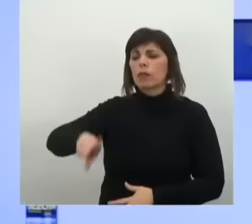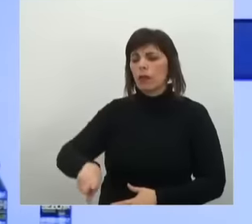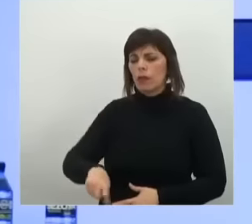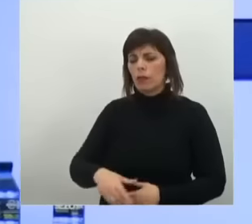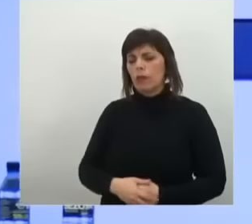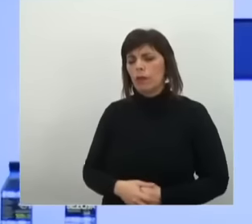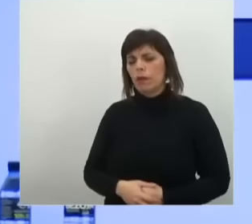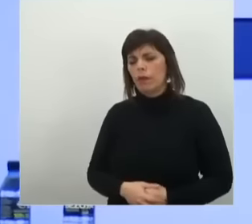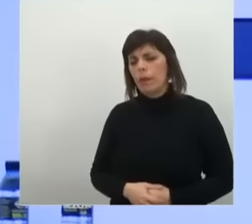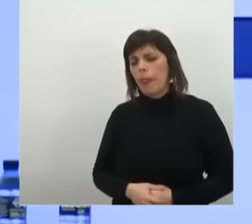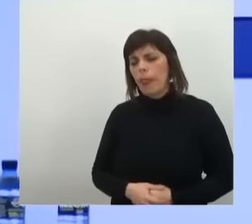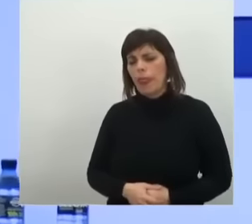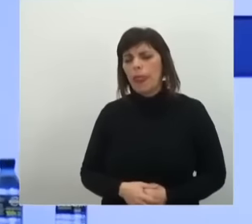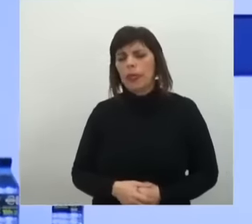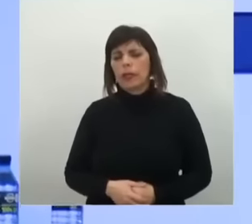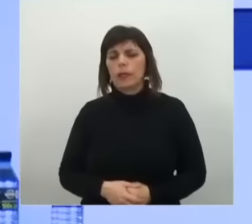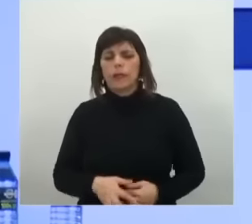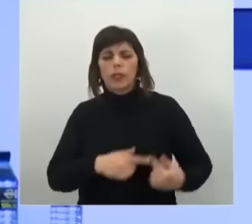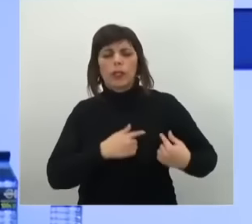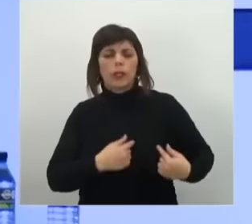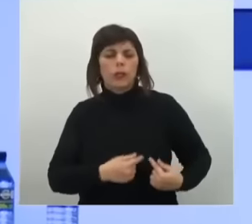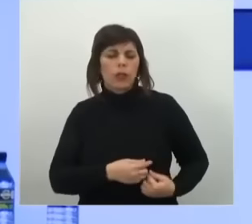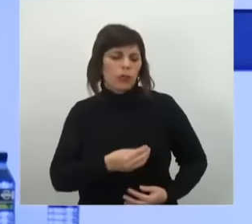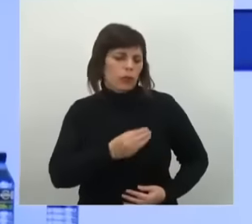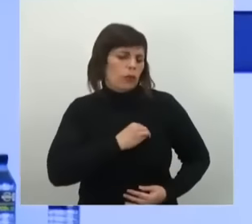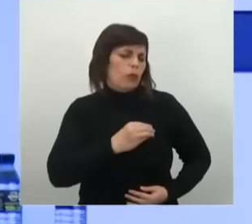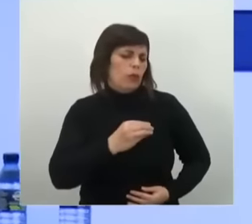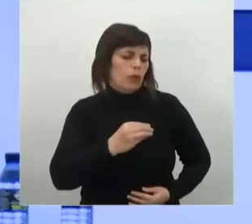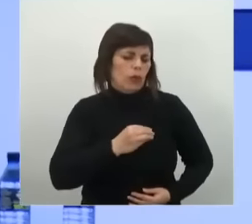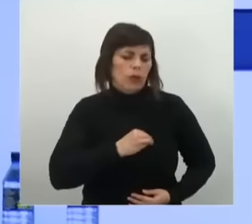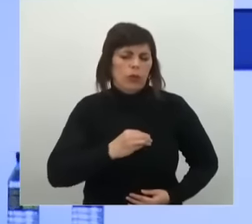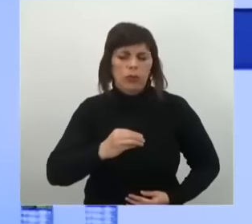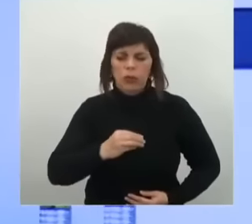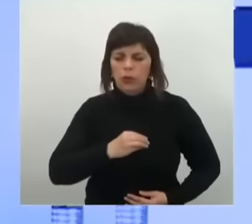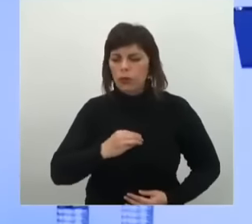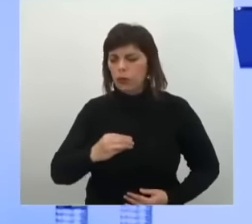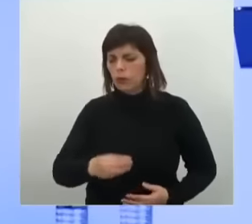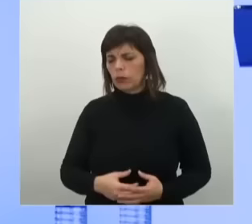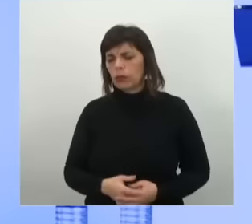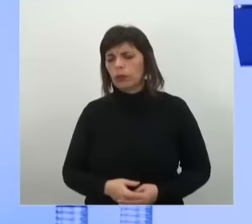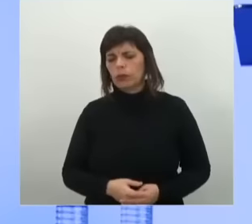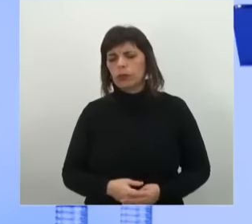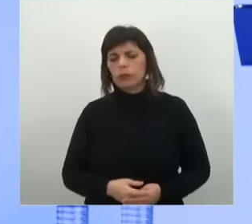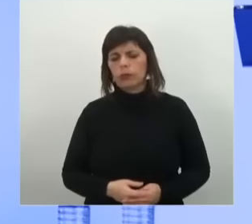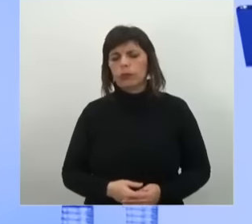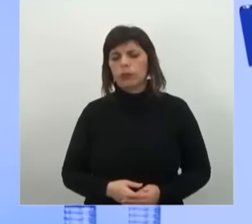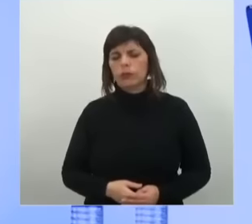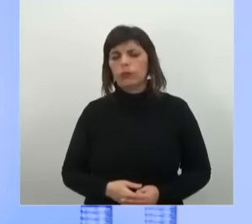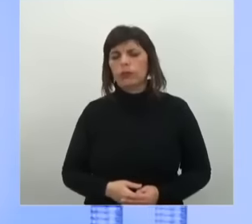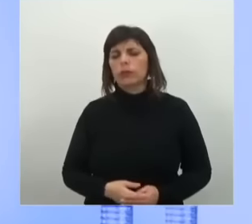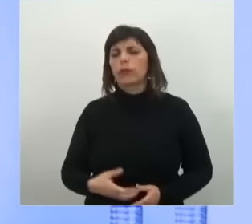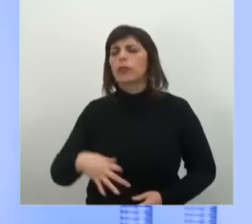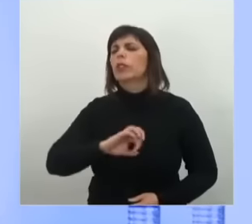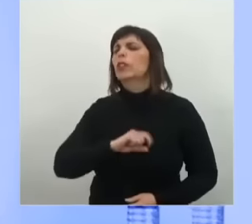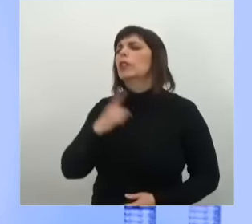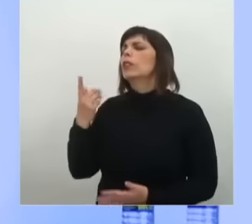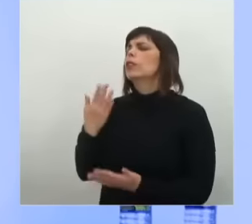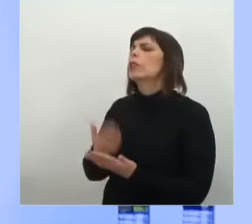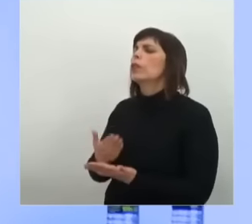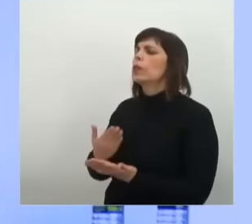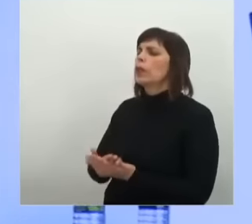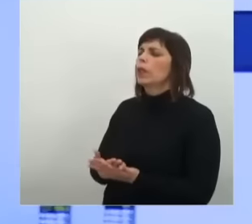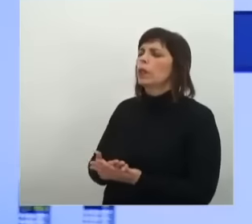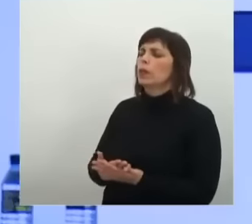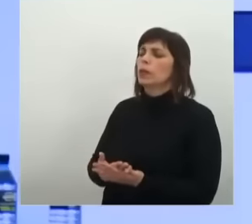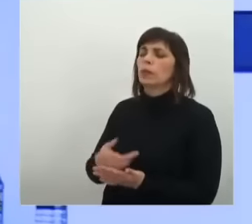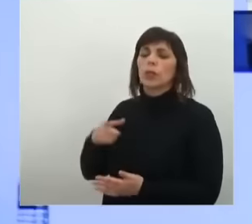a donde necesitas llegar señor toca corazones Sella señor lo que tienes que sellar señor te pedimos señor que tú hagas lo